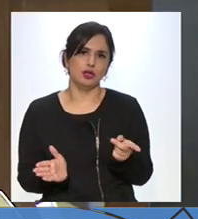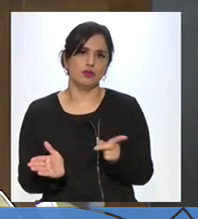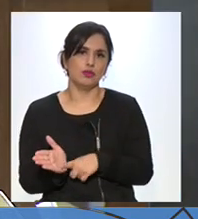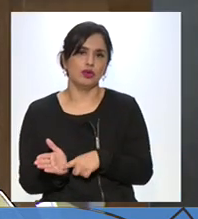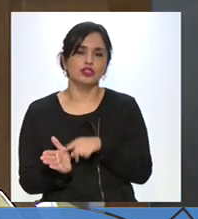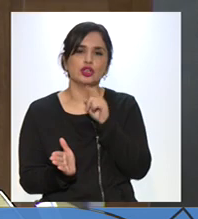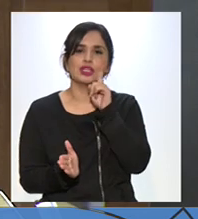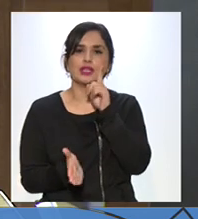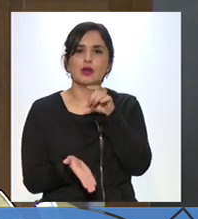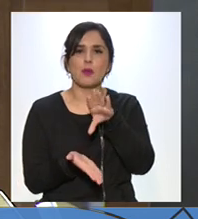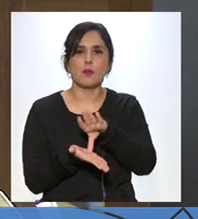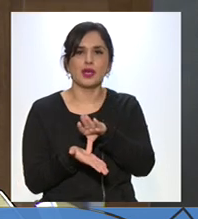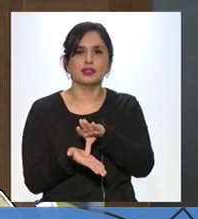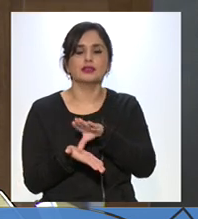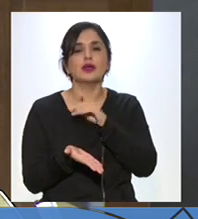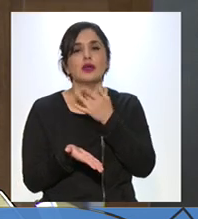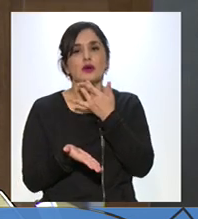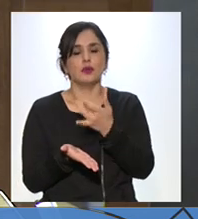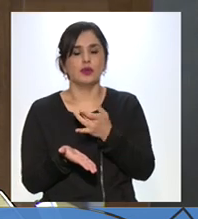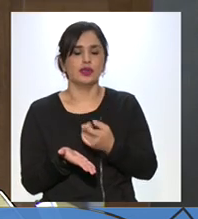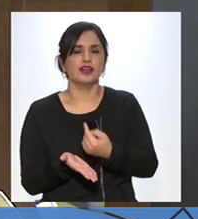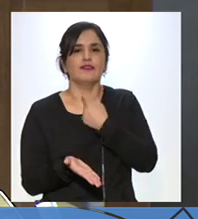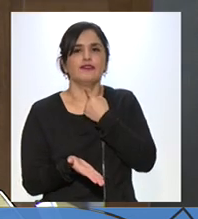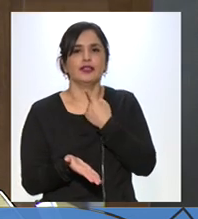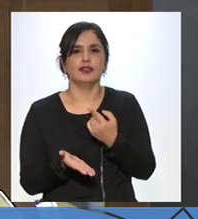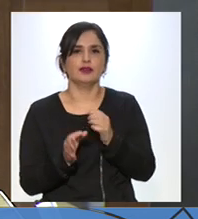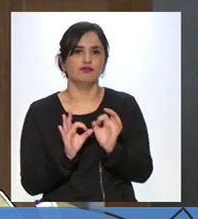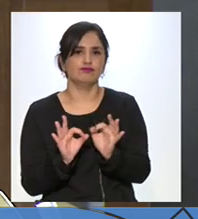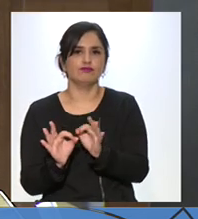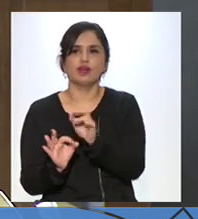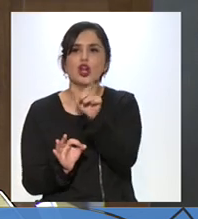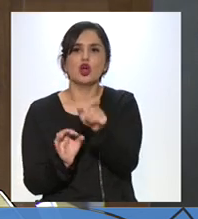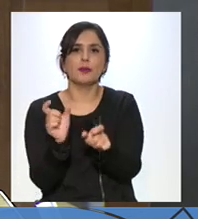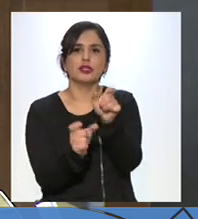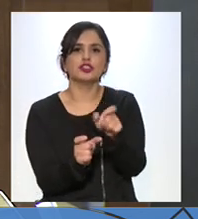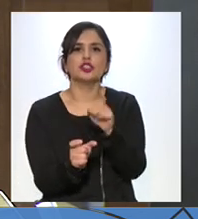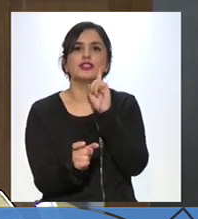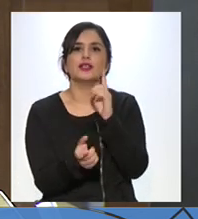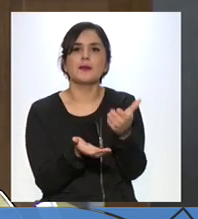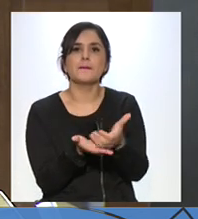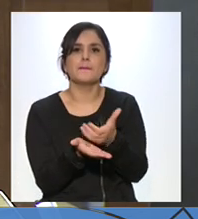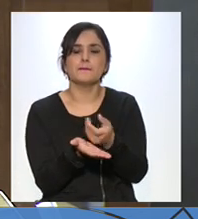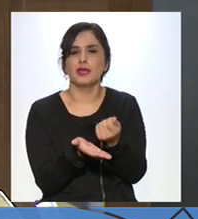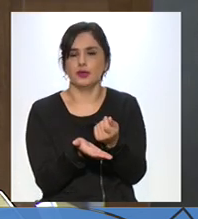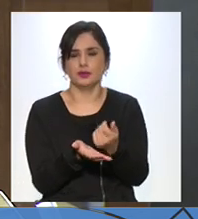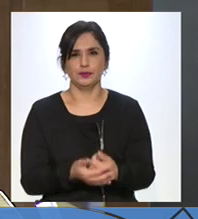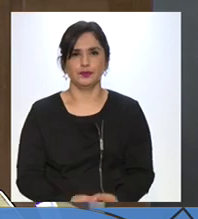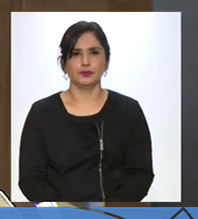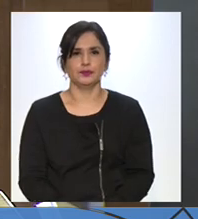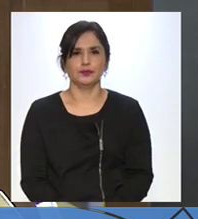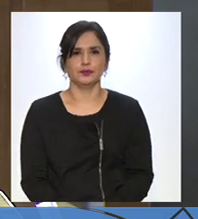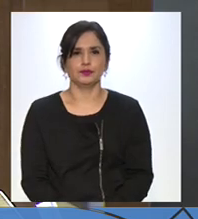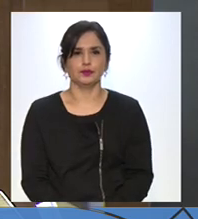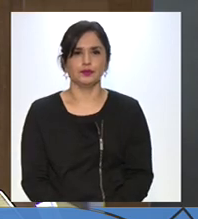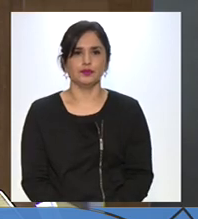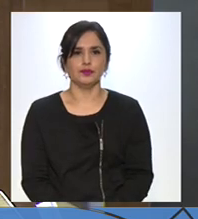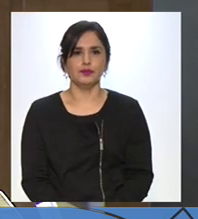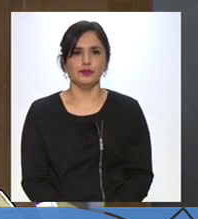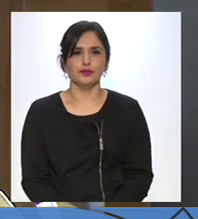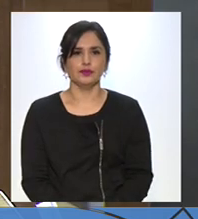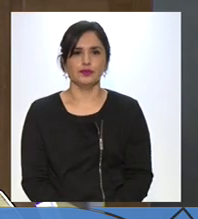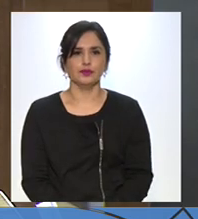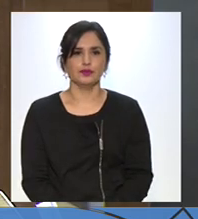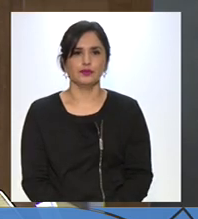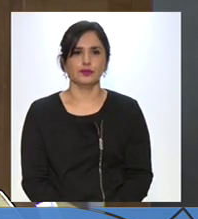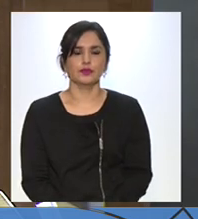un país porque grava particularmente a los que tienen menos y va siendo angustioso. Y creo que hace bien el Banco Central